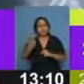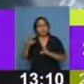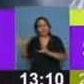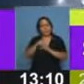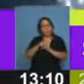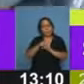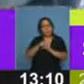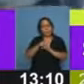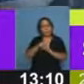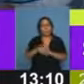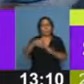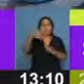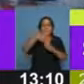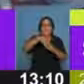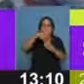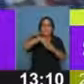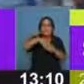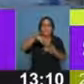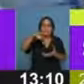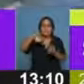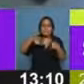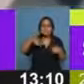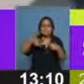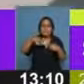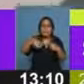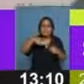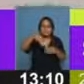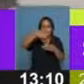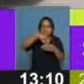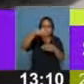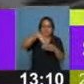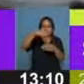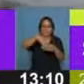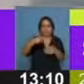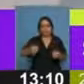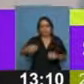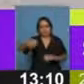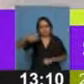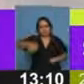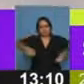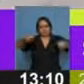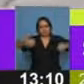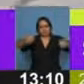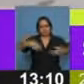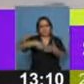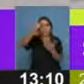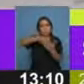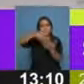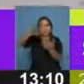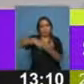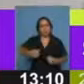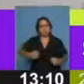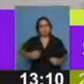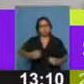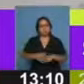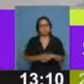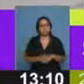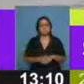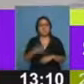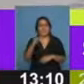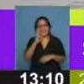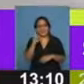es recolectarlas, ponerlas dentro de recipientes plásticos que también son recuperados, son tachos de pintura reutilizados, que son bien gruesos. Ahí tenemos la